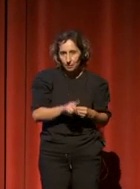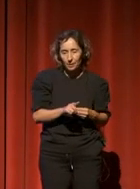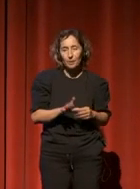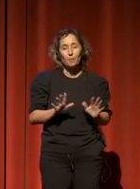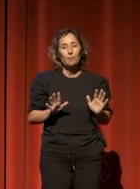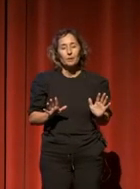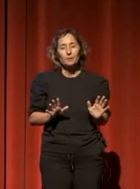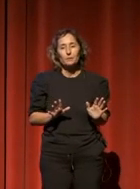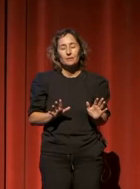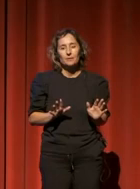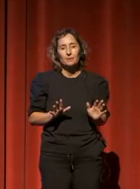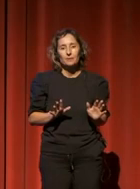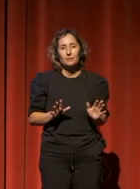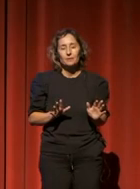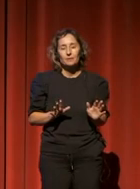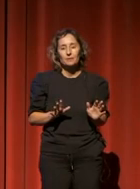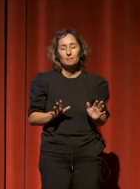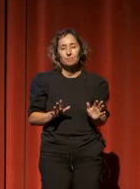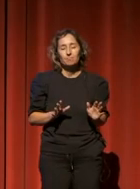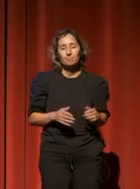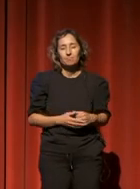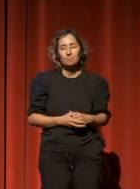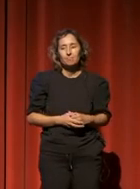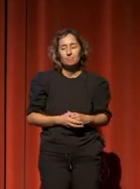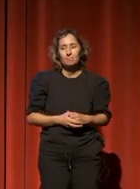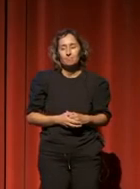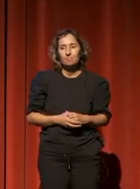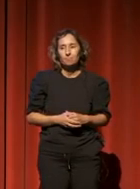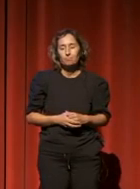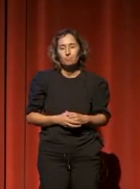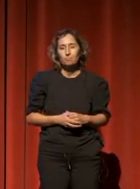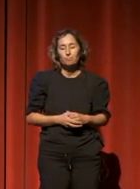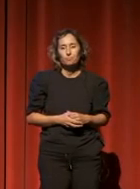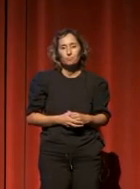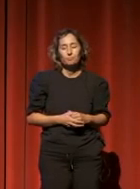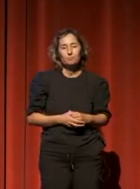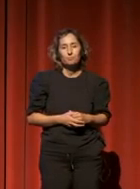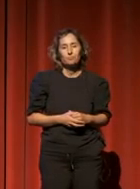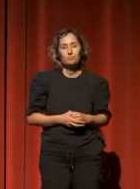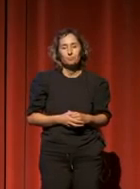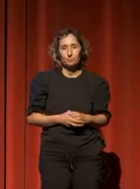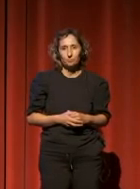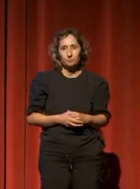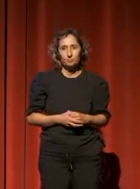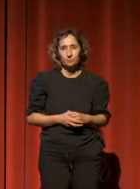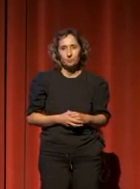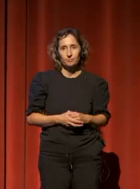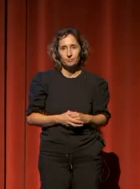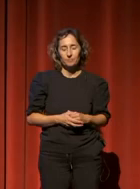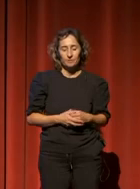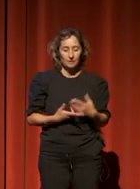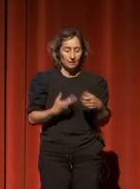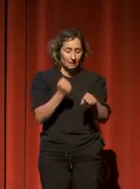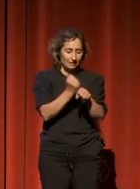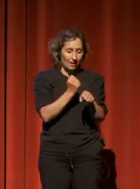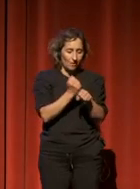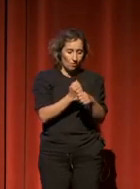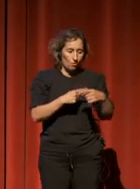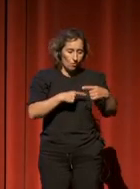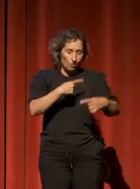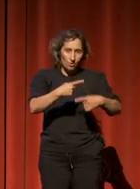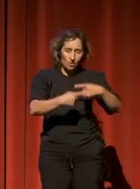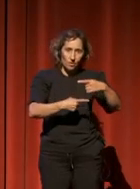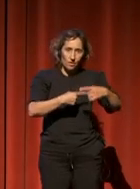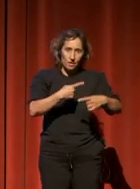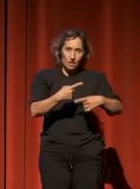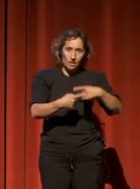el que el que se pone en valor de la en en las tareas cotidianas que realiza a